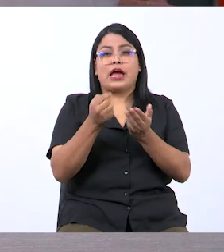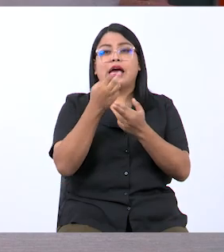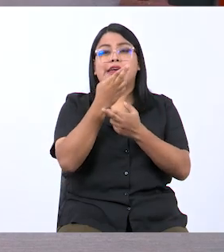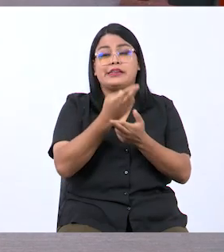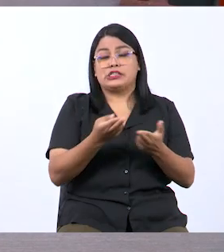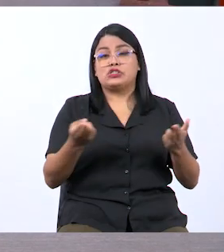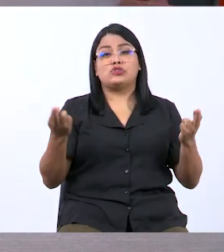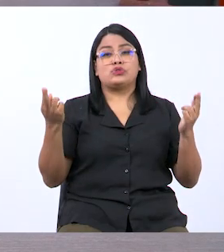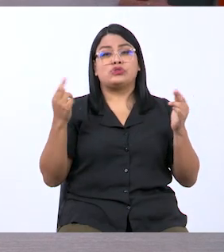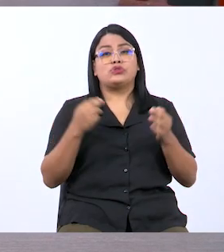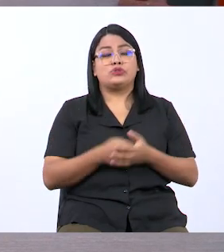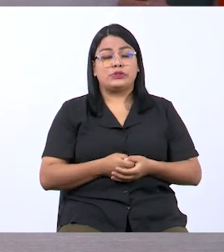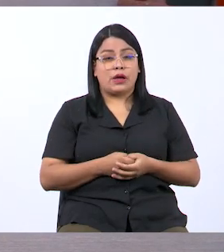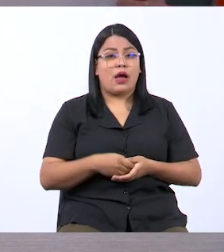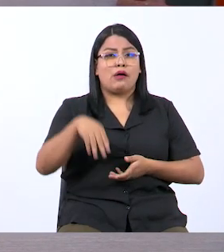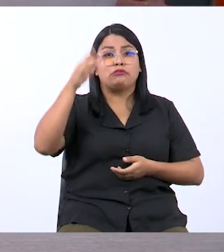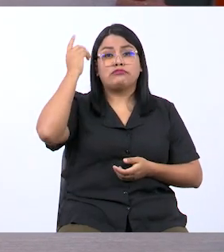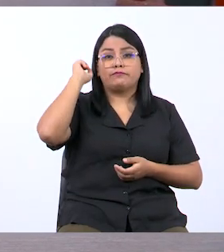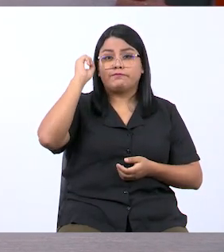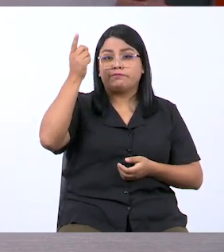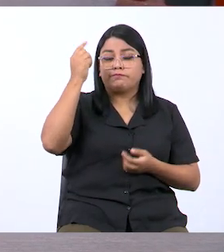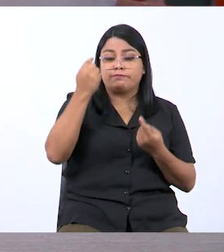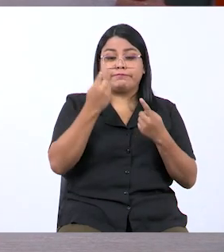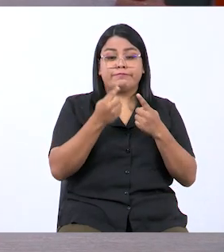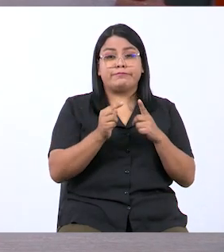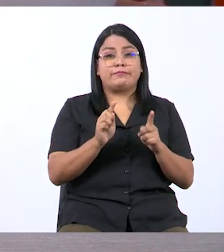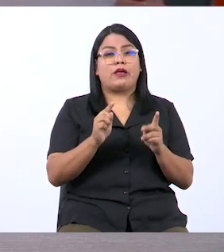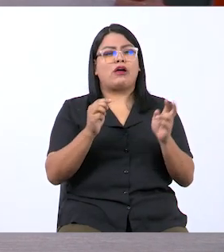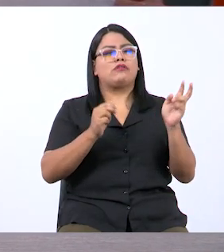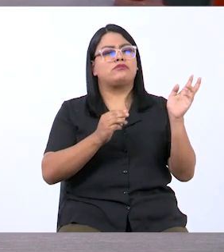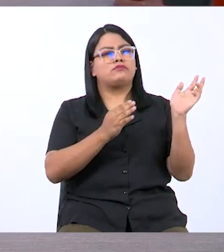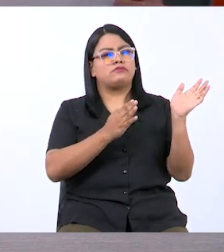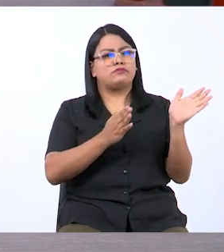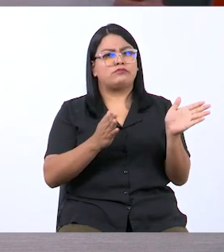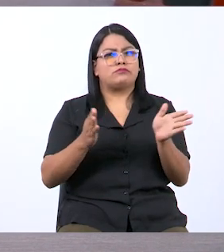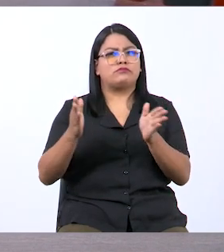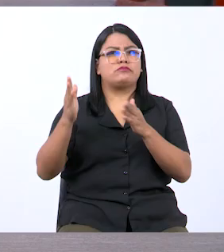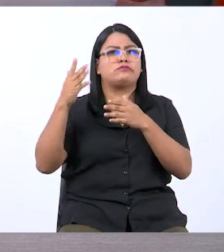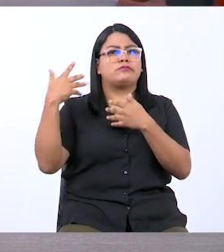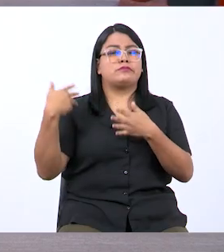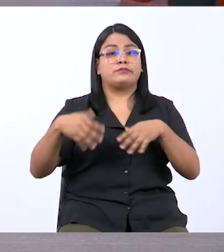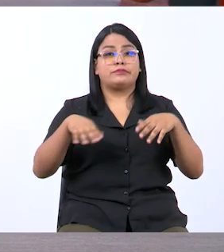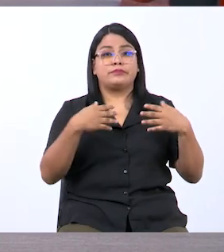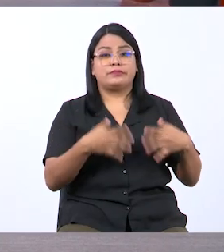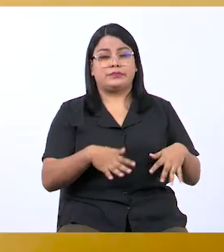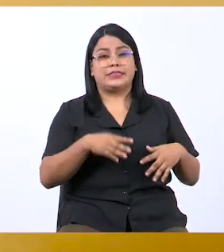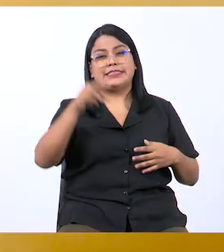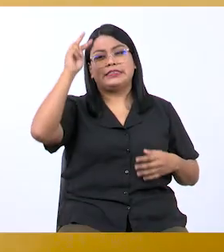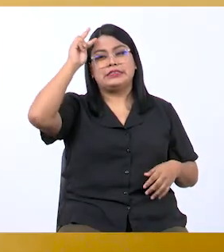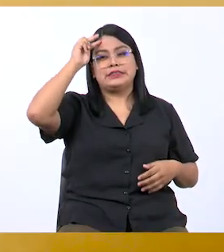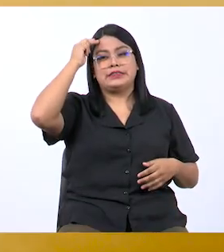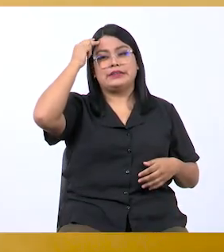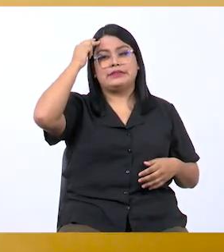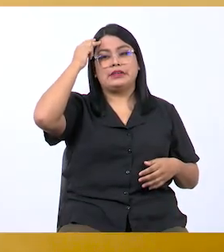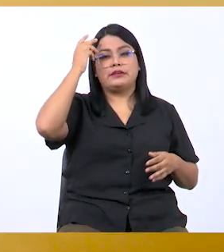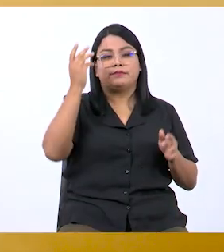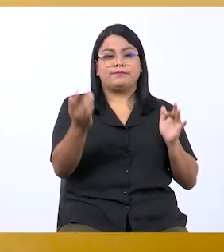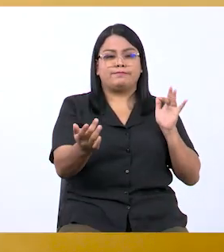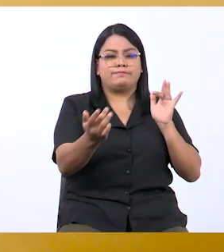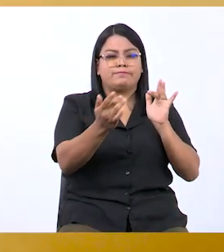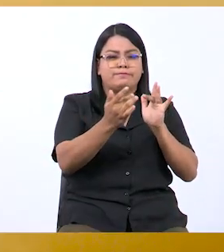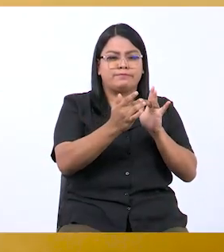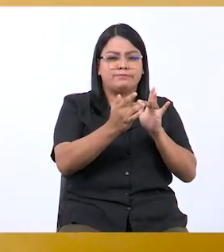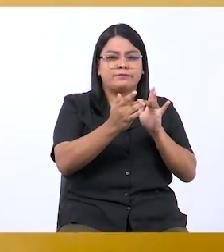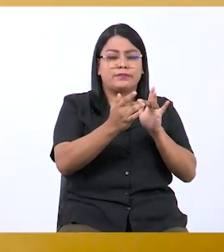más que un recurso para el profesor, pero que ha estructurado una serie de actividades. Es decir, que se articulan